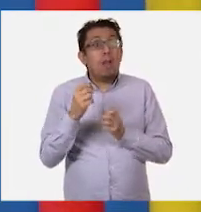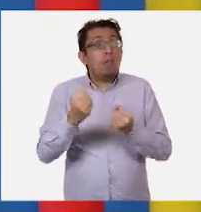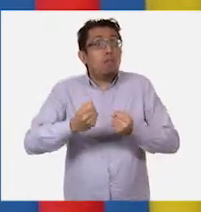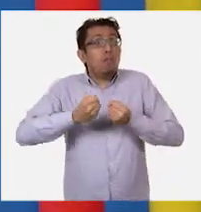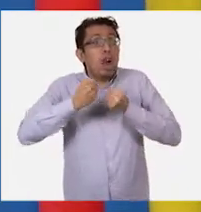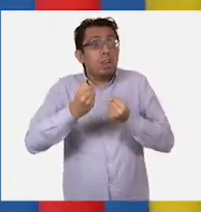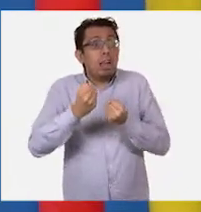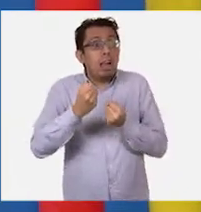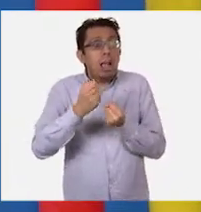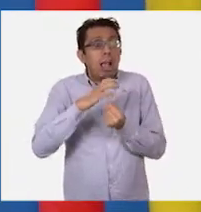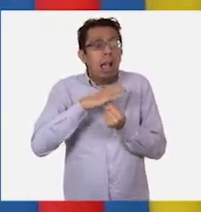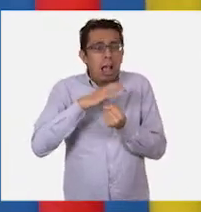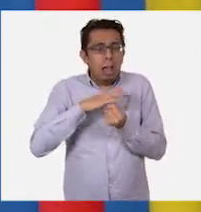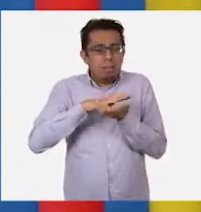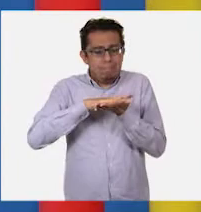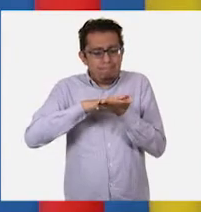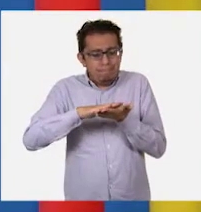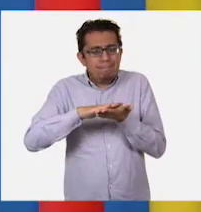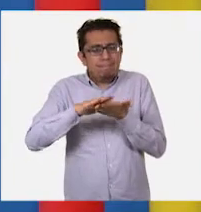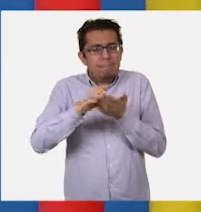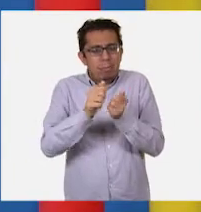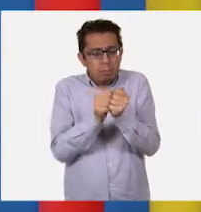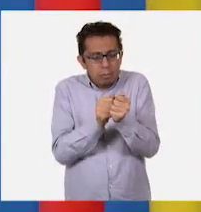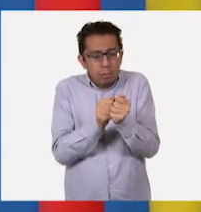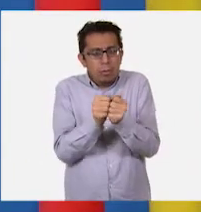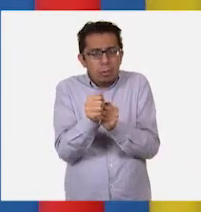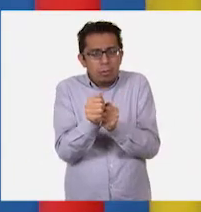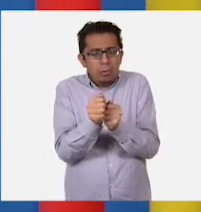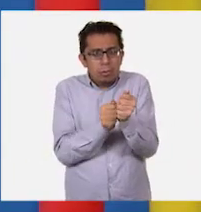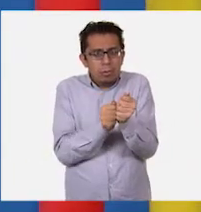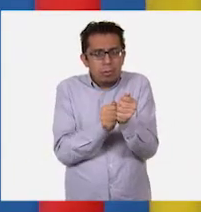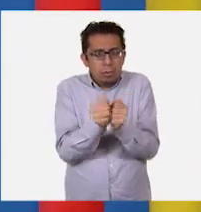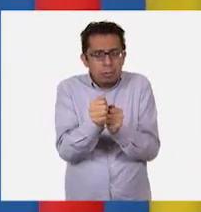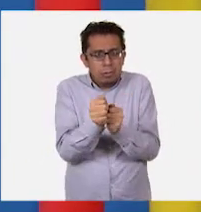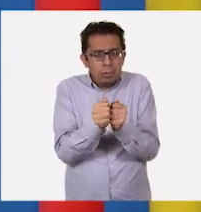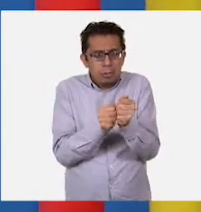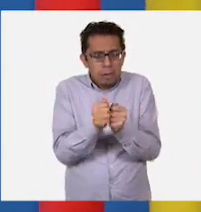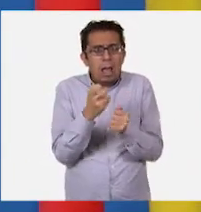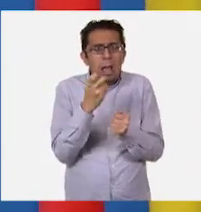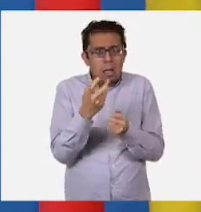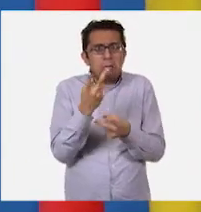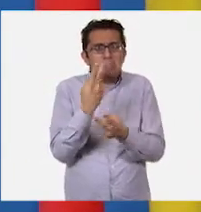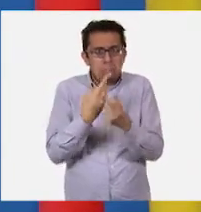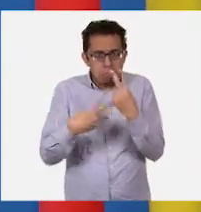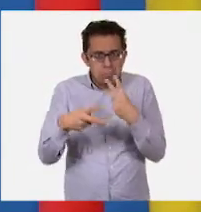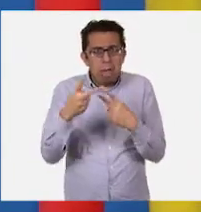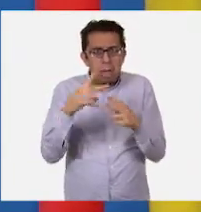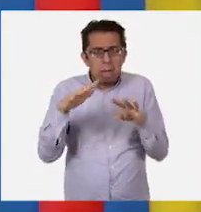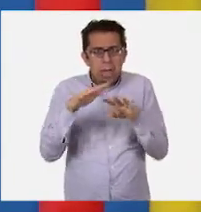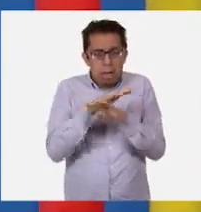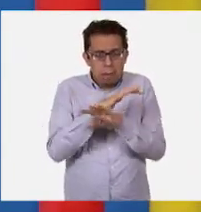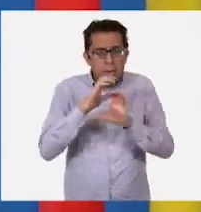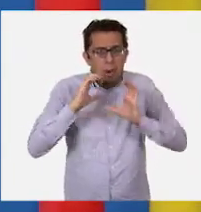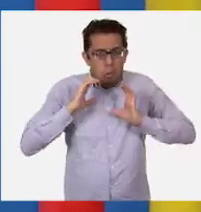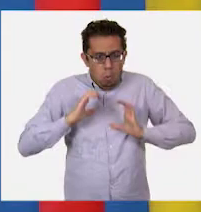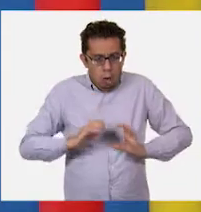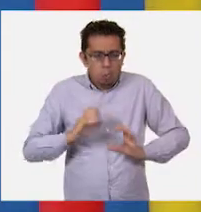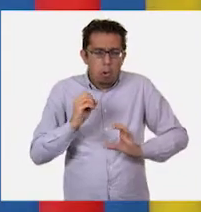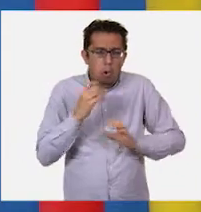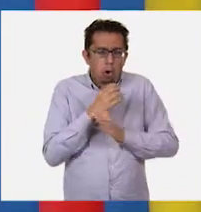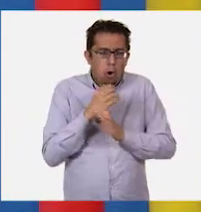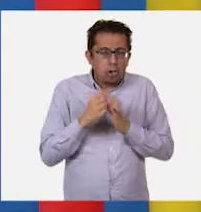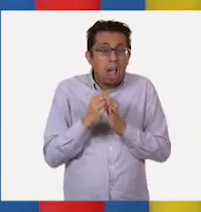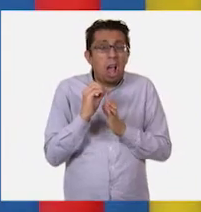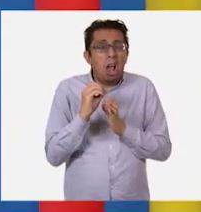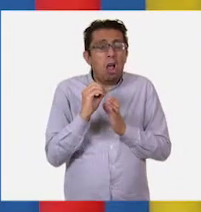permite producir cambios, modificar el movimiento o estado de reposo de un cuerpo o también producir